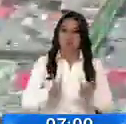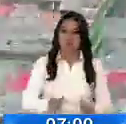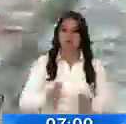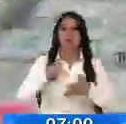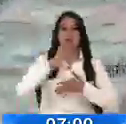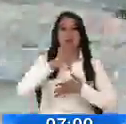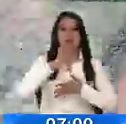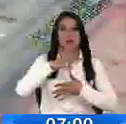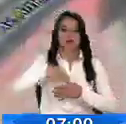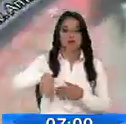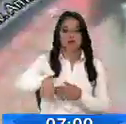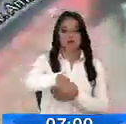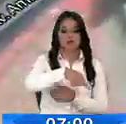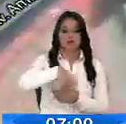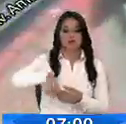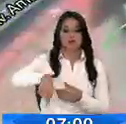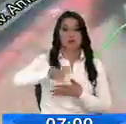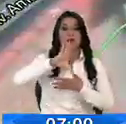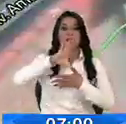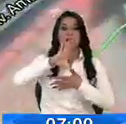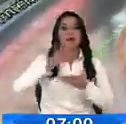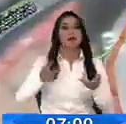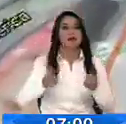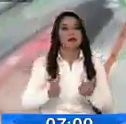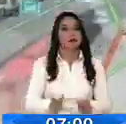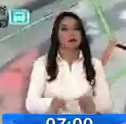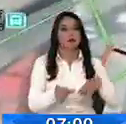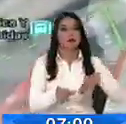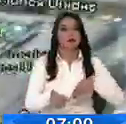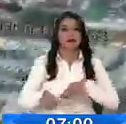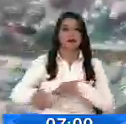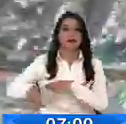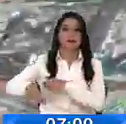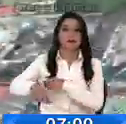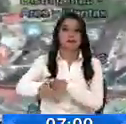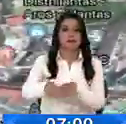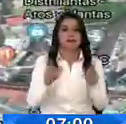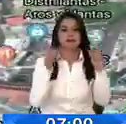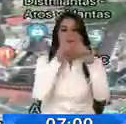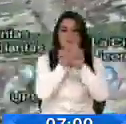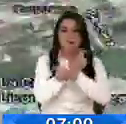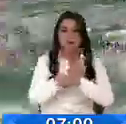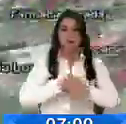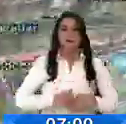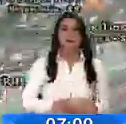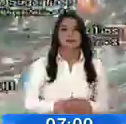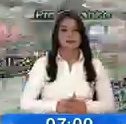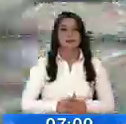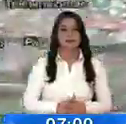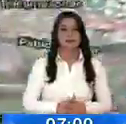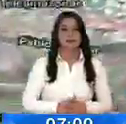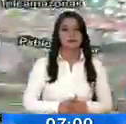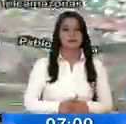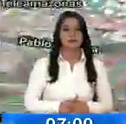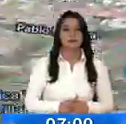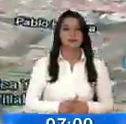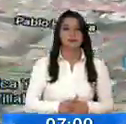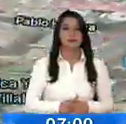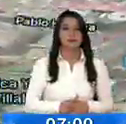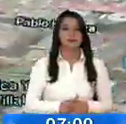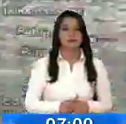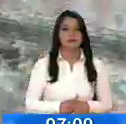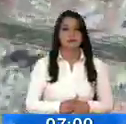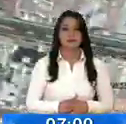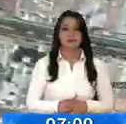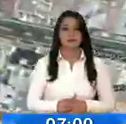este redondel de la américa el tráfico en las vías está conflictuado hay muchísimos autos que evidentemente